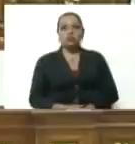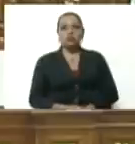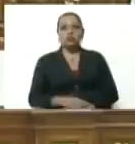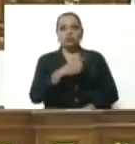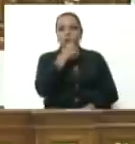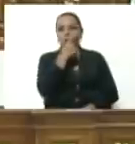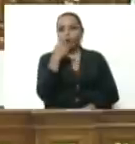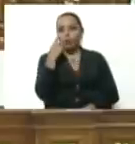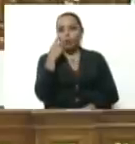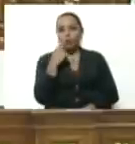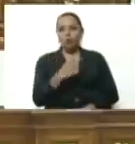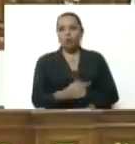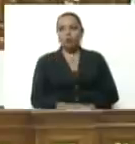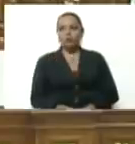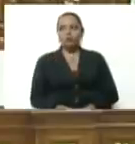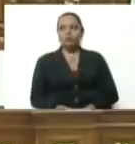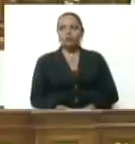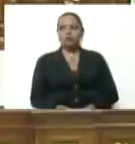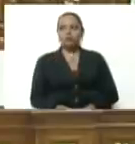los ojos